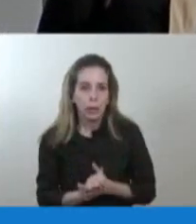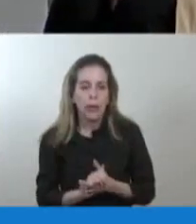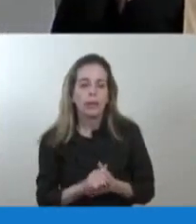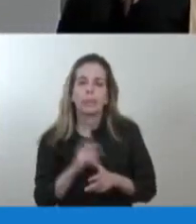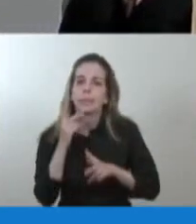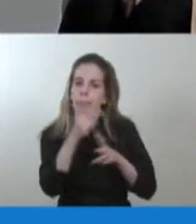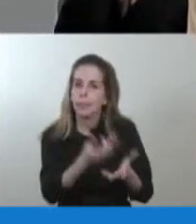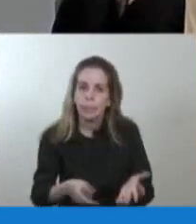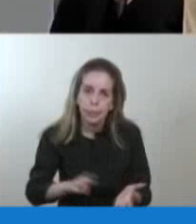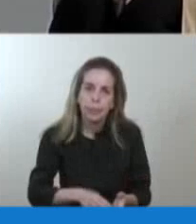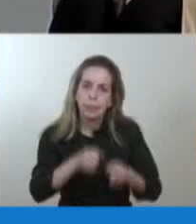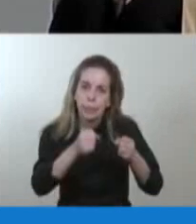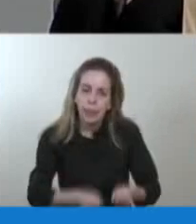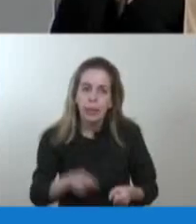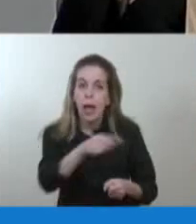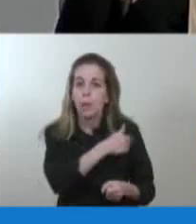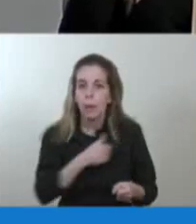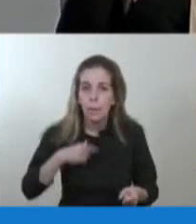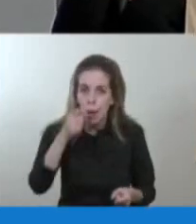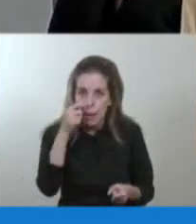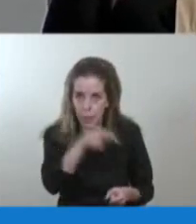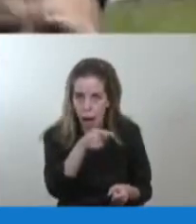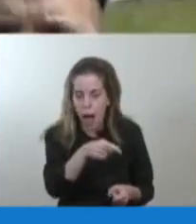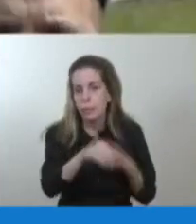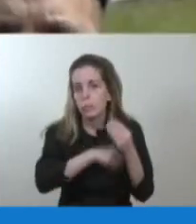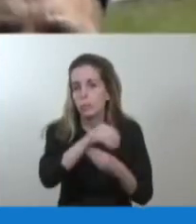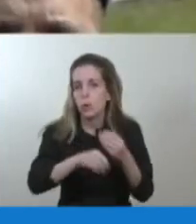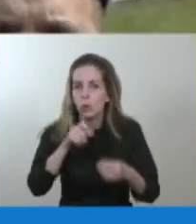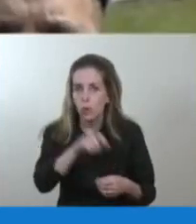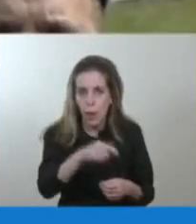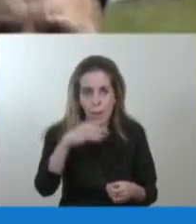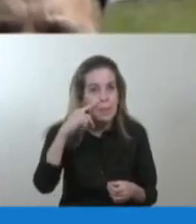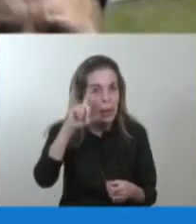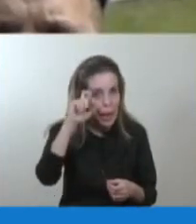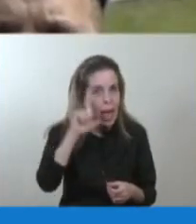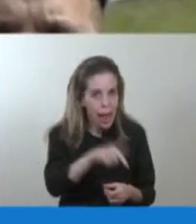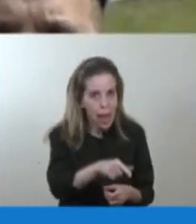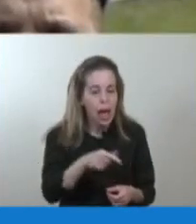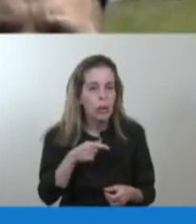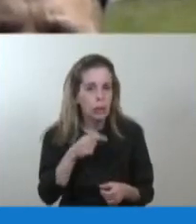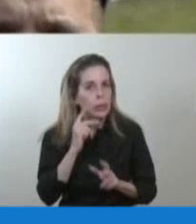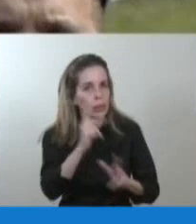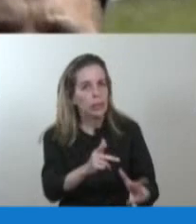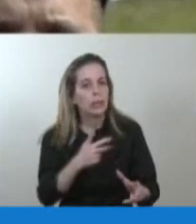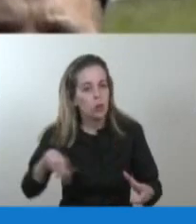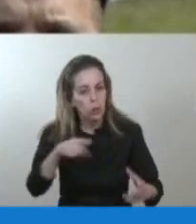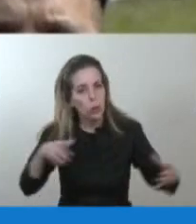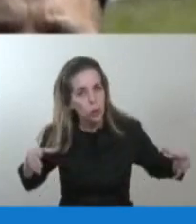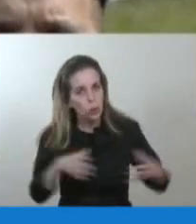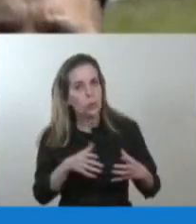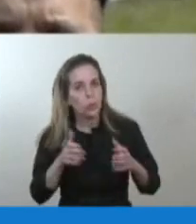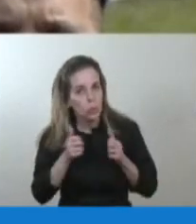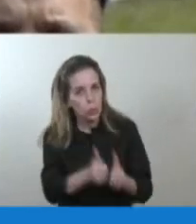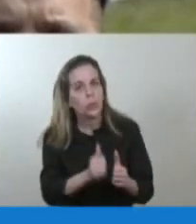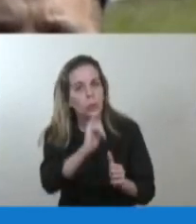repetirles a sus padres a su familia que vamos a acompañar el pedido